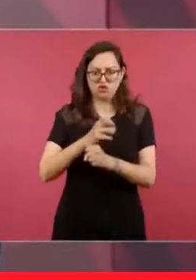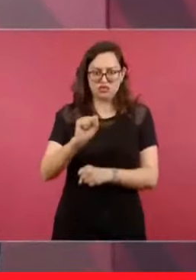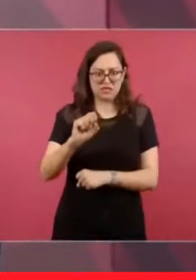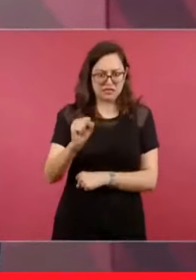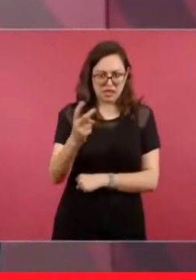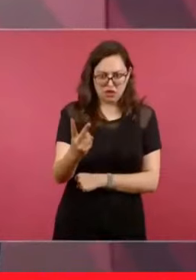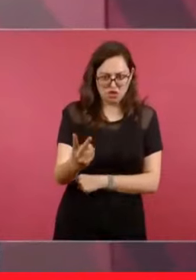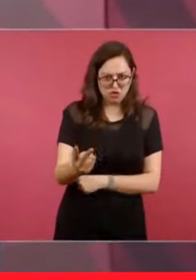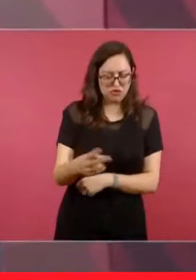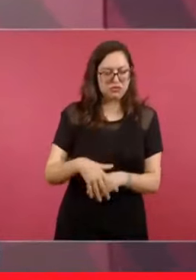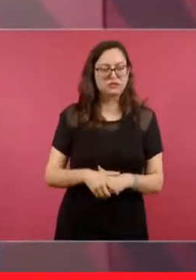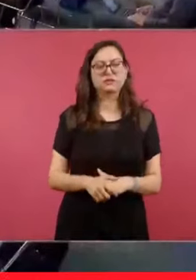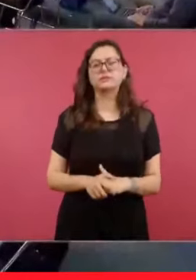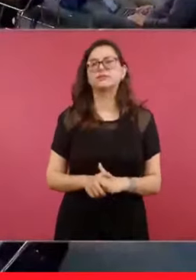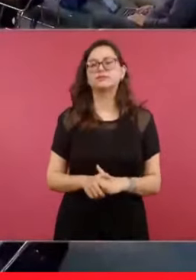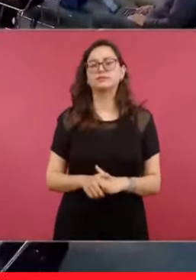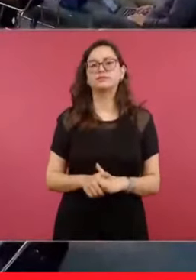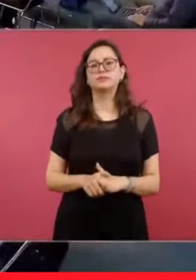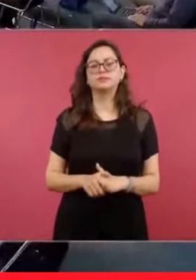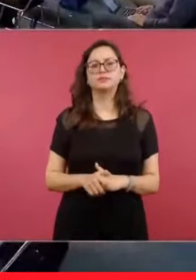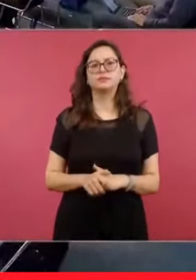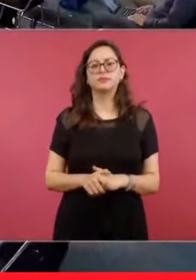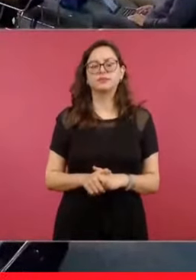62 Sí